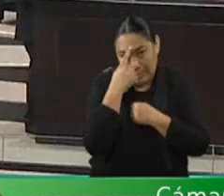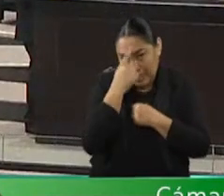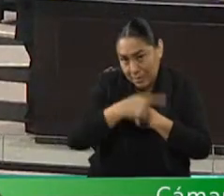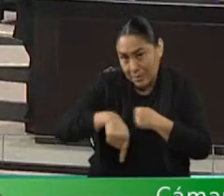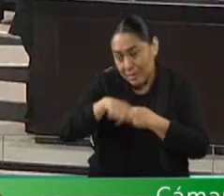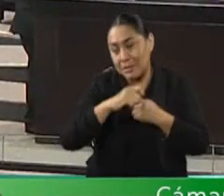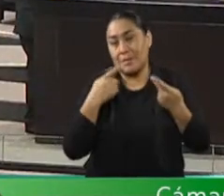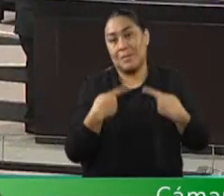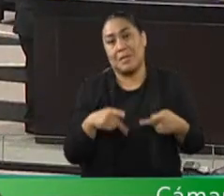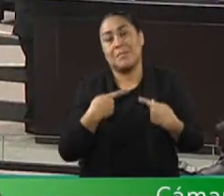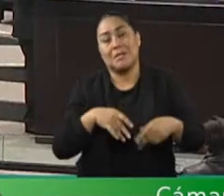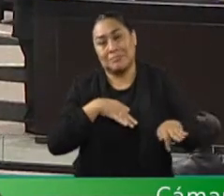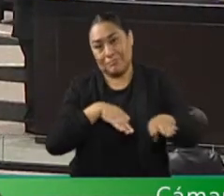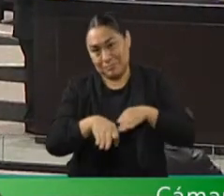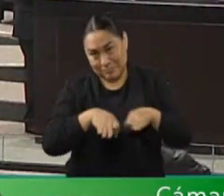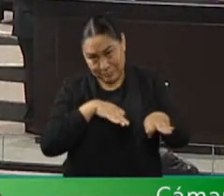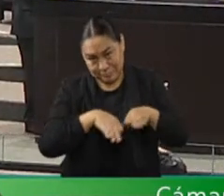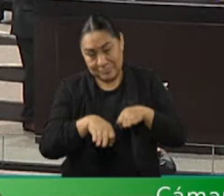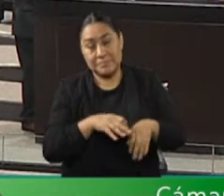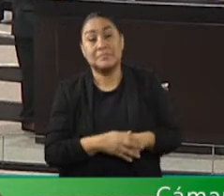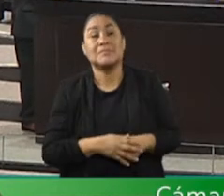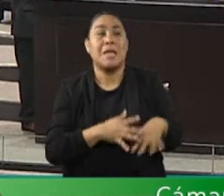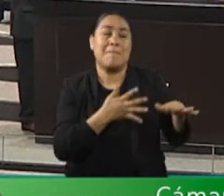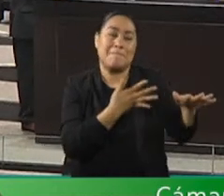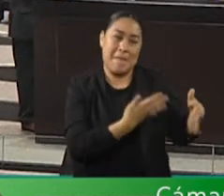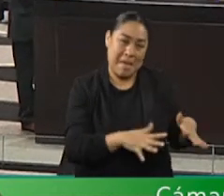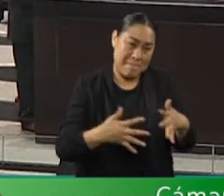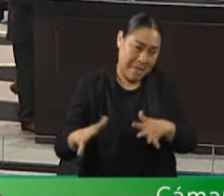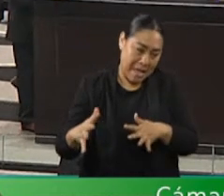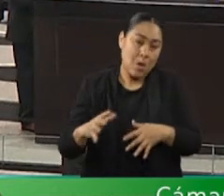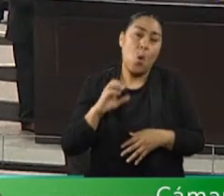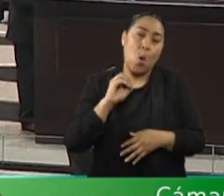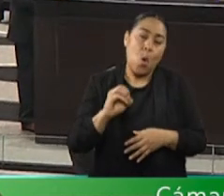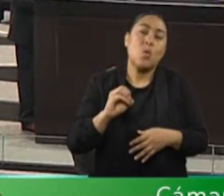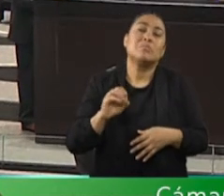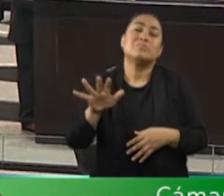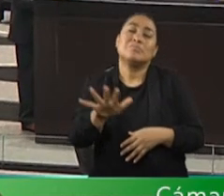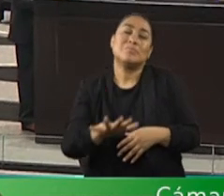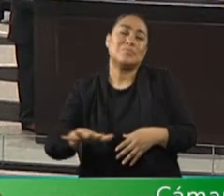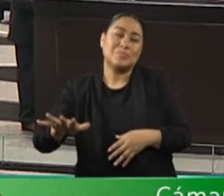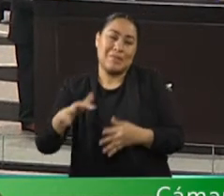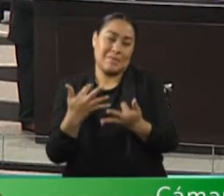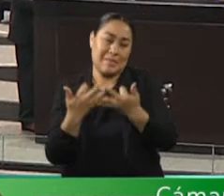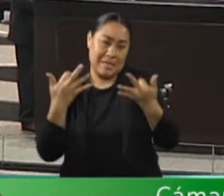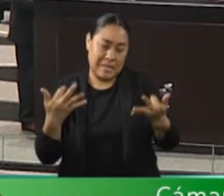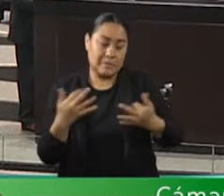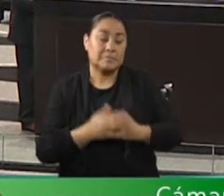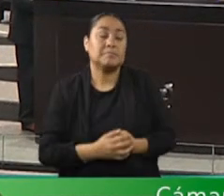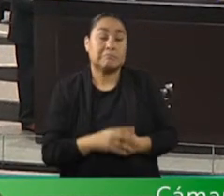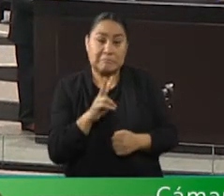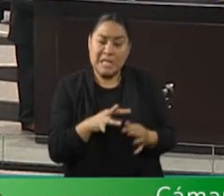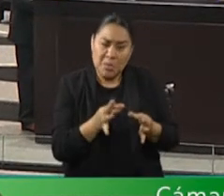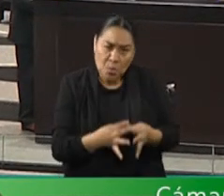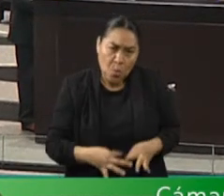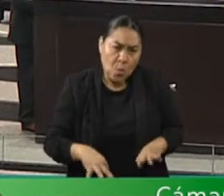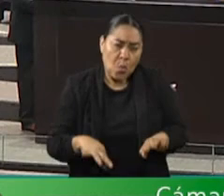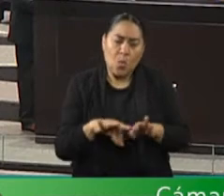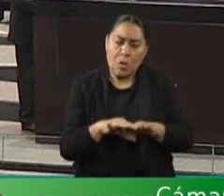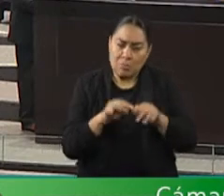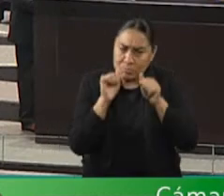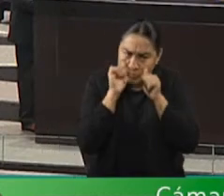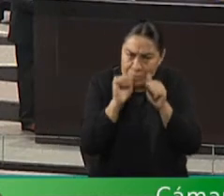los trabajadores en mar y en tierra es importante darle y brindarle la seguridad a los